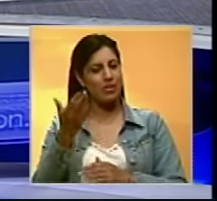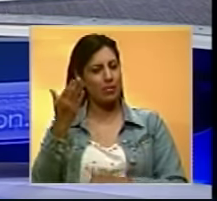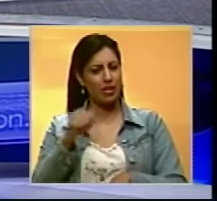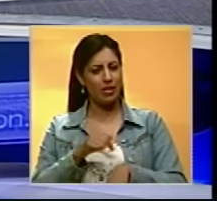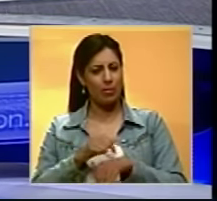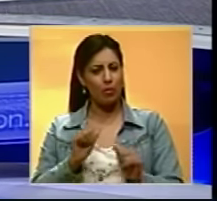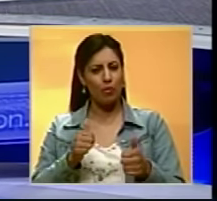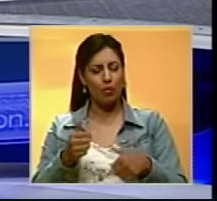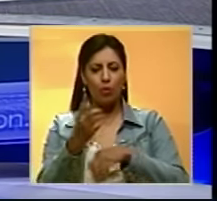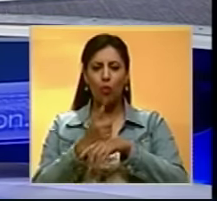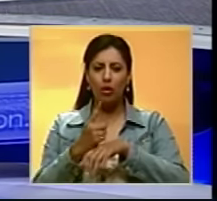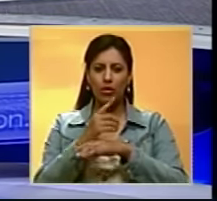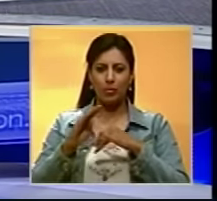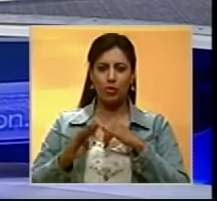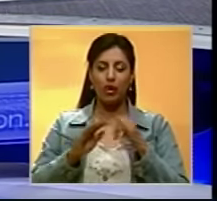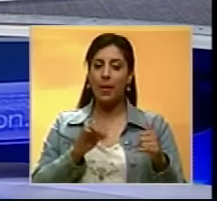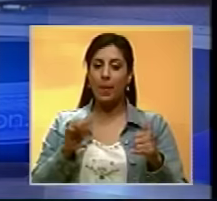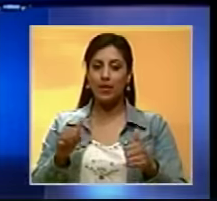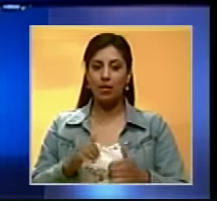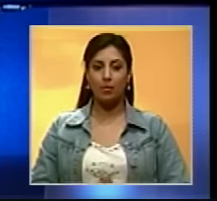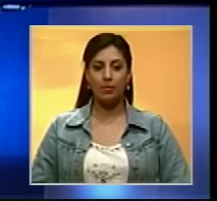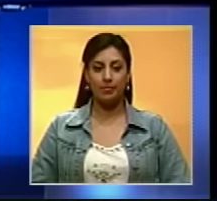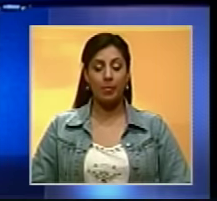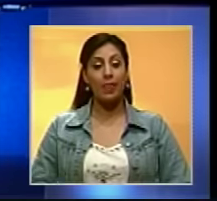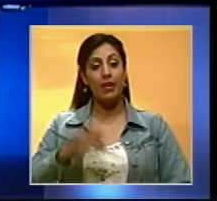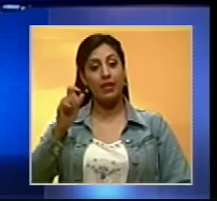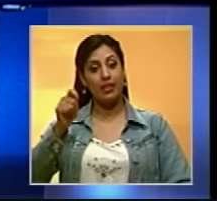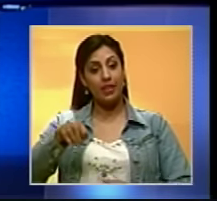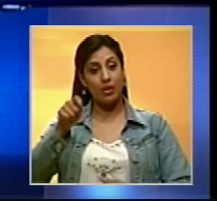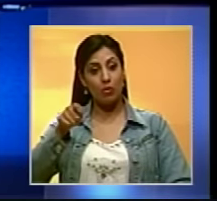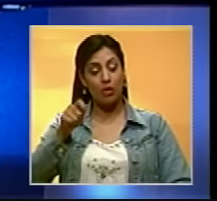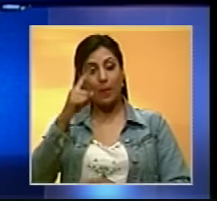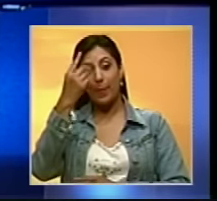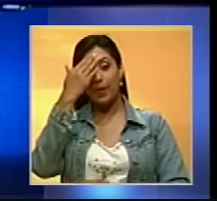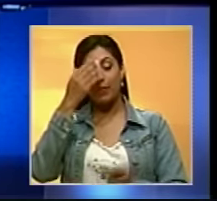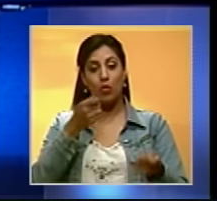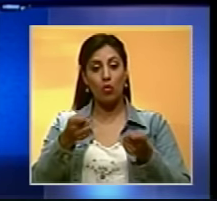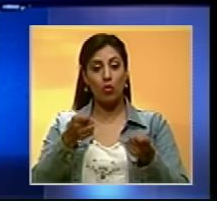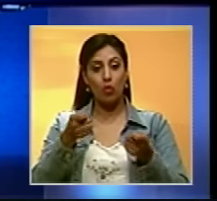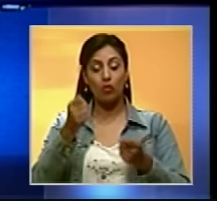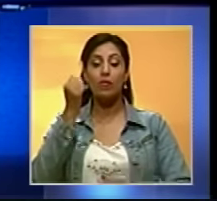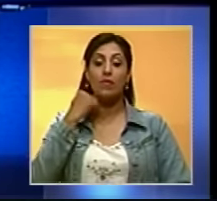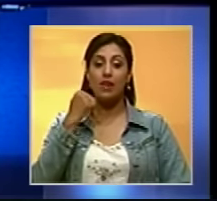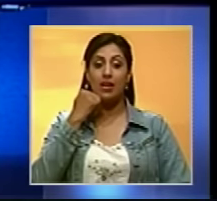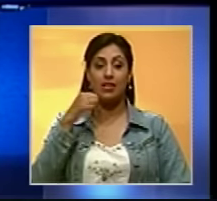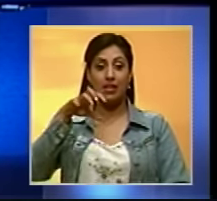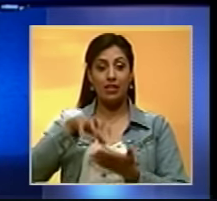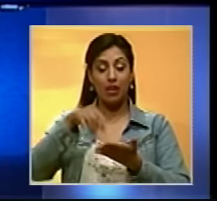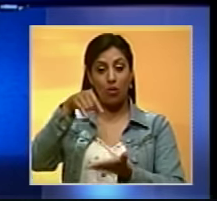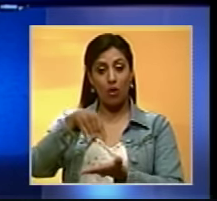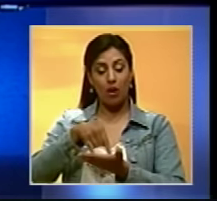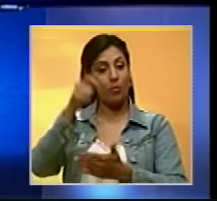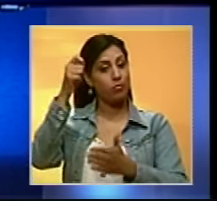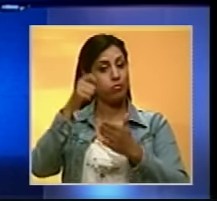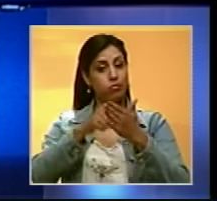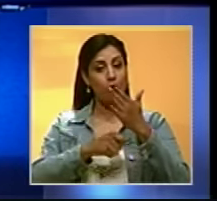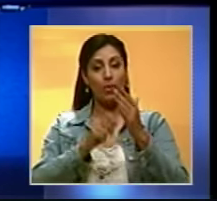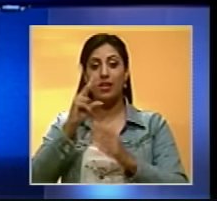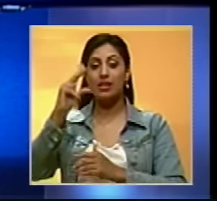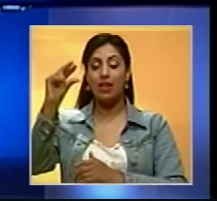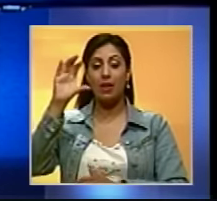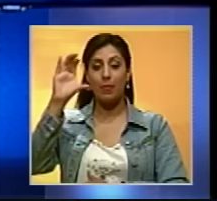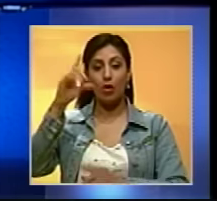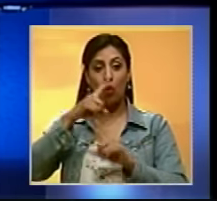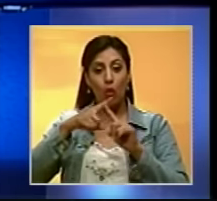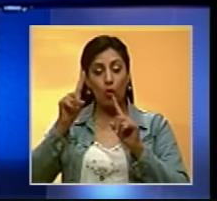importantes ocurridas en últimas horas comenzamos el tribunal primero de control de valencia en el estado carabobo prohibió la salida del